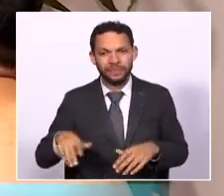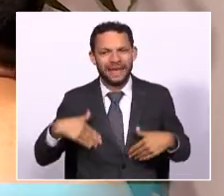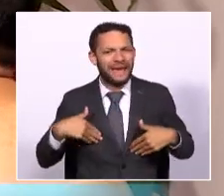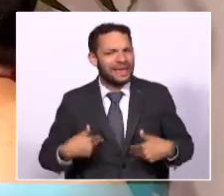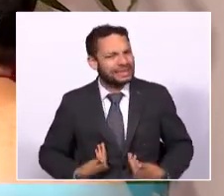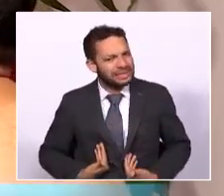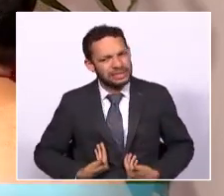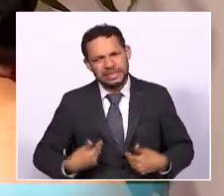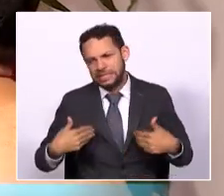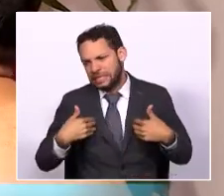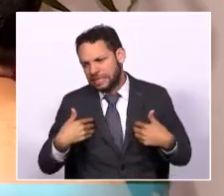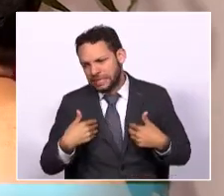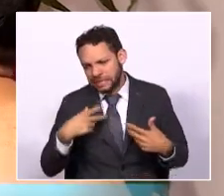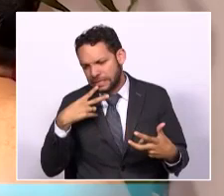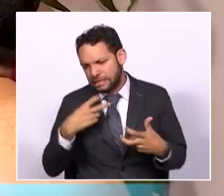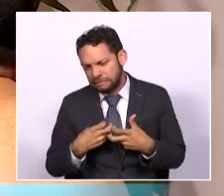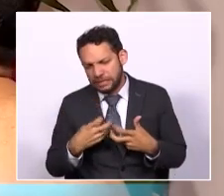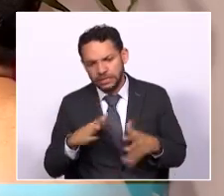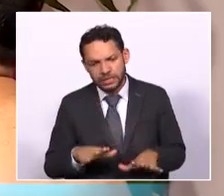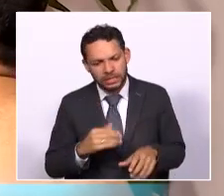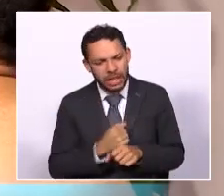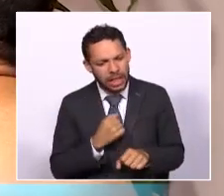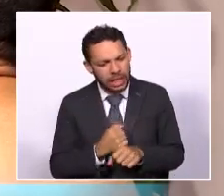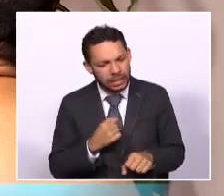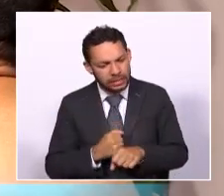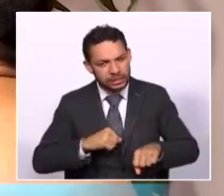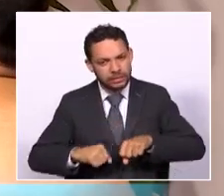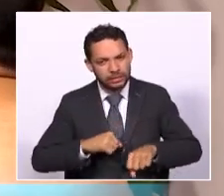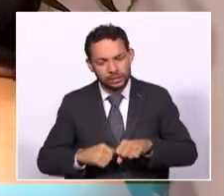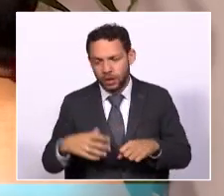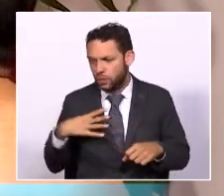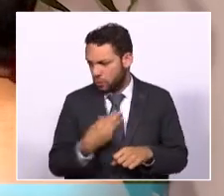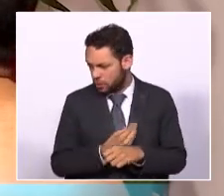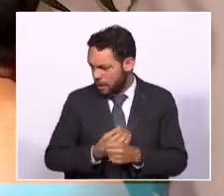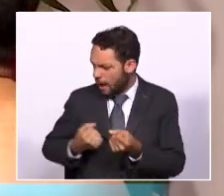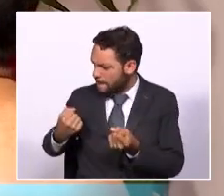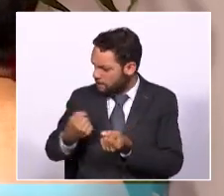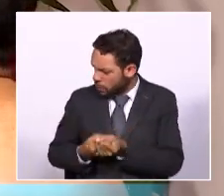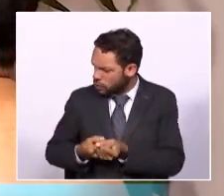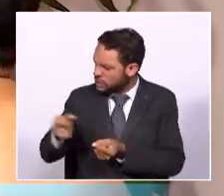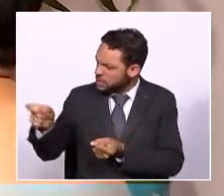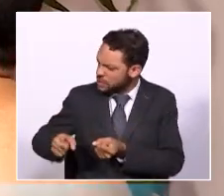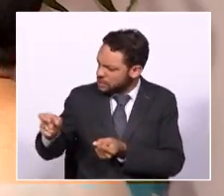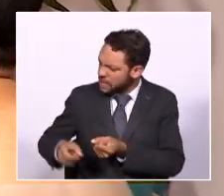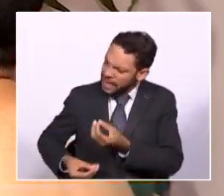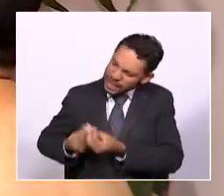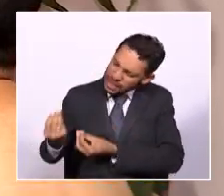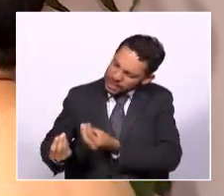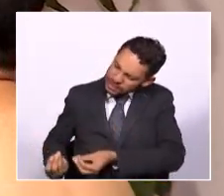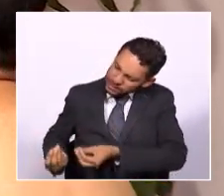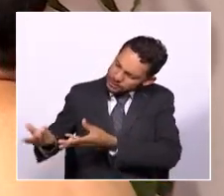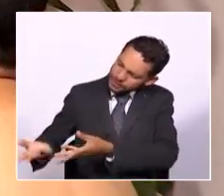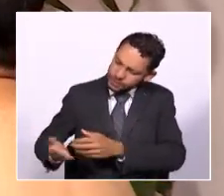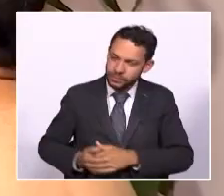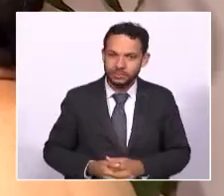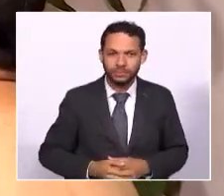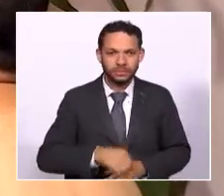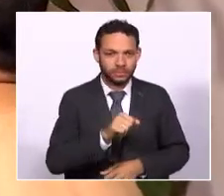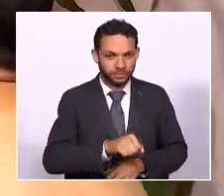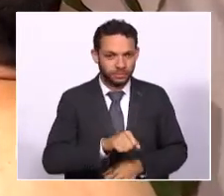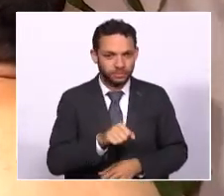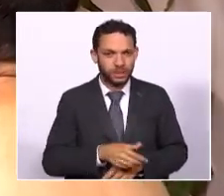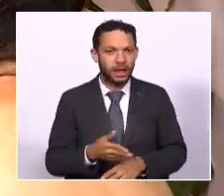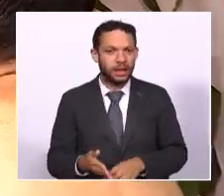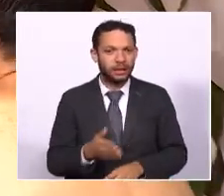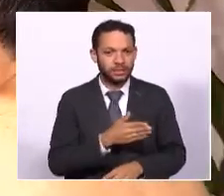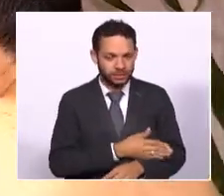cansado, ejercita mucho esa parte. Desde la quiropraxia, ¿qué le haríamos a él? Hagamos un procedimiento. Bueno, antes de pasar como a la